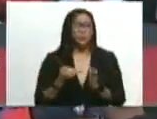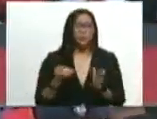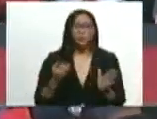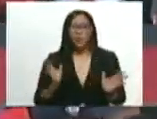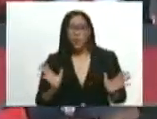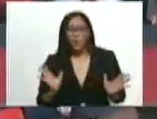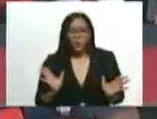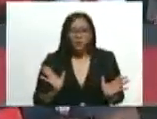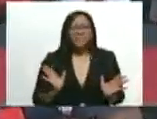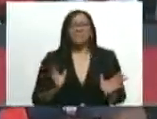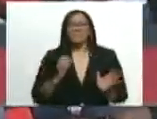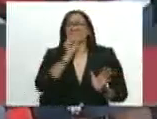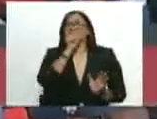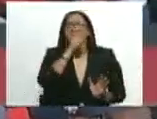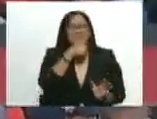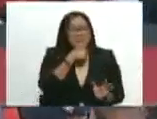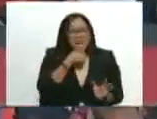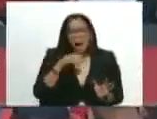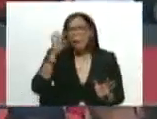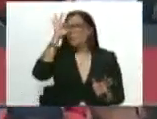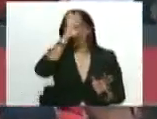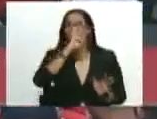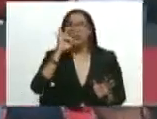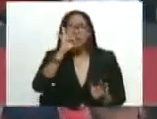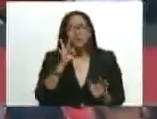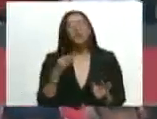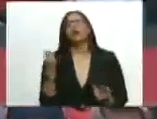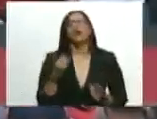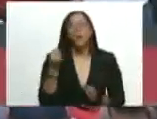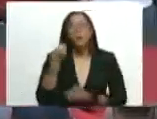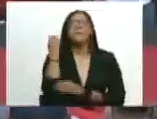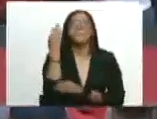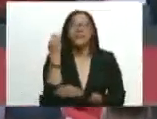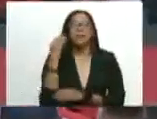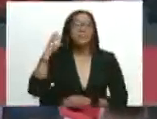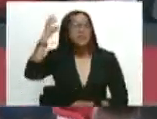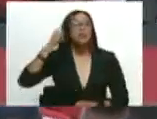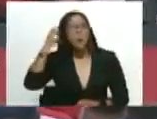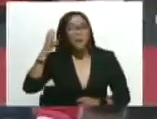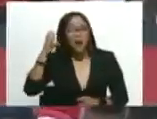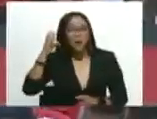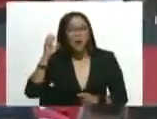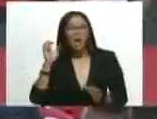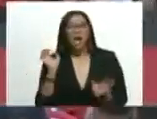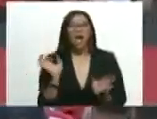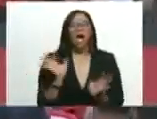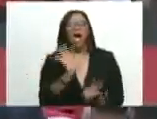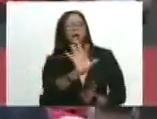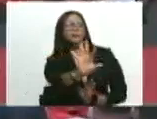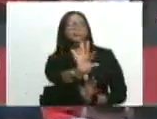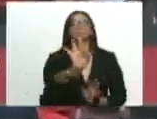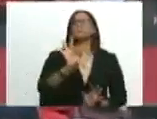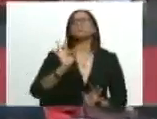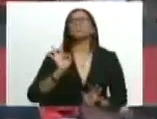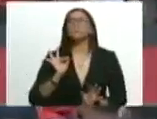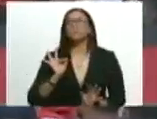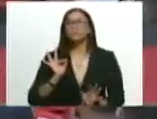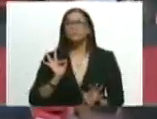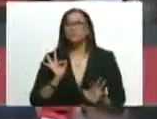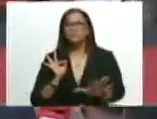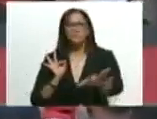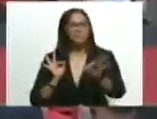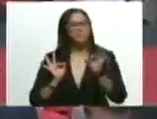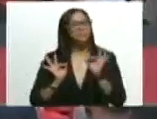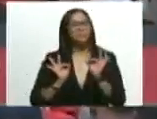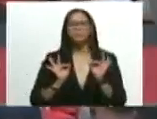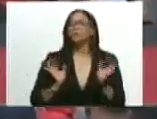podrida putrefacta como el parlamento europeo a instar al pueblo